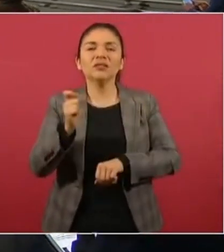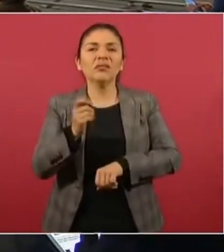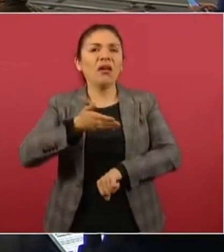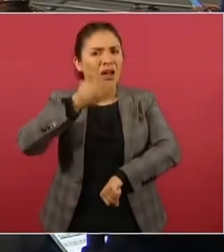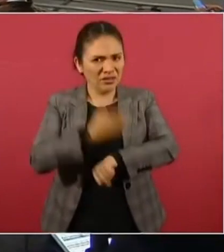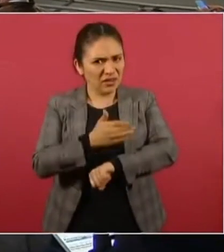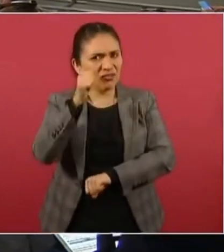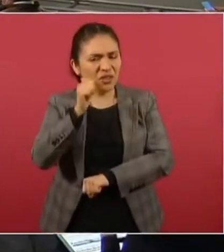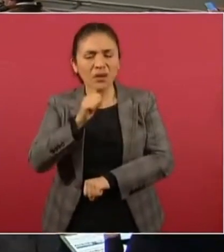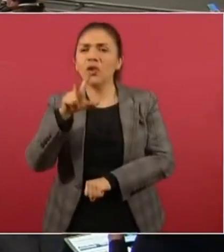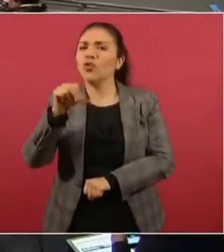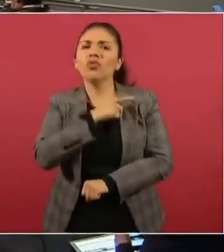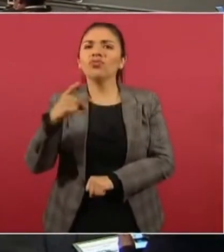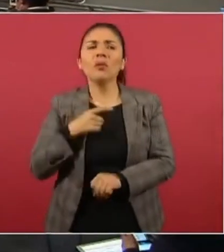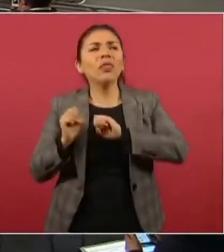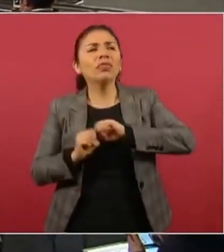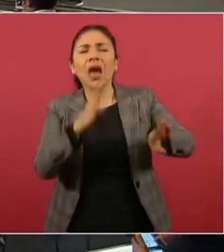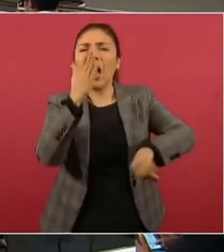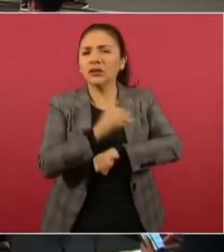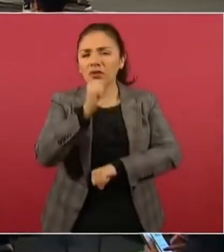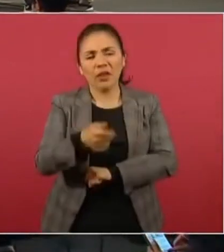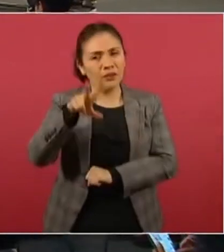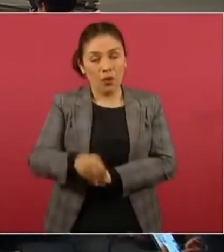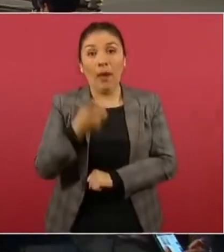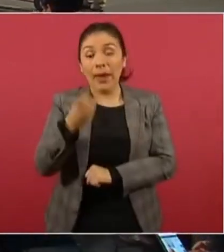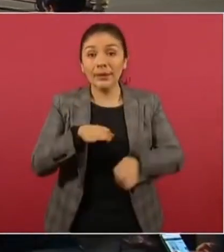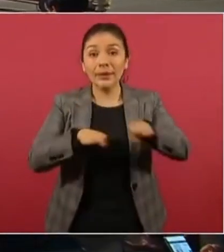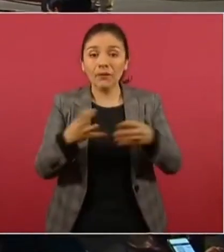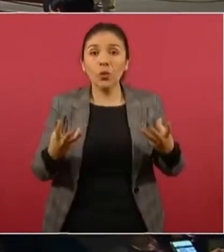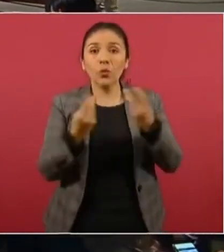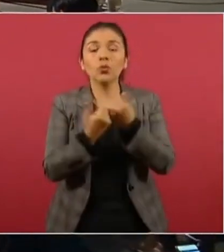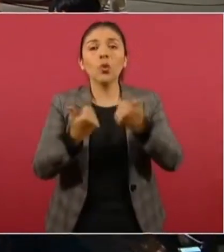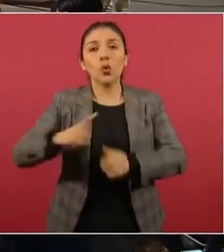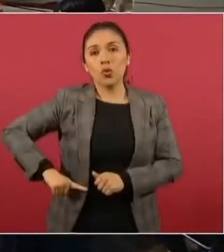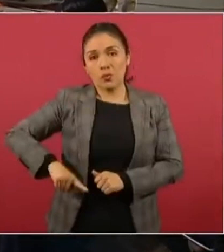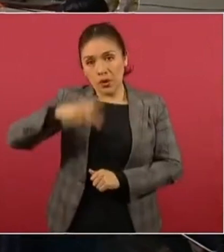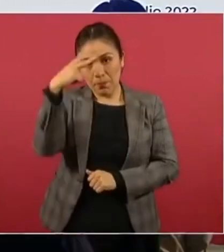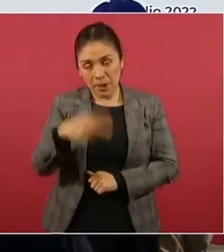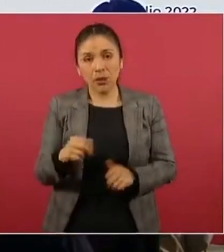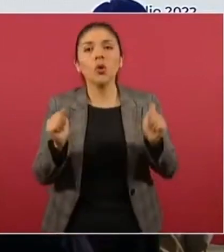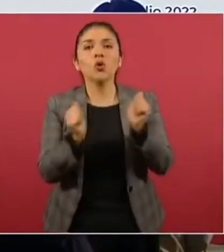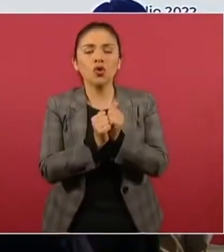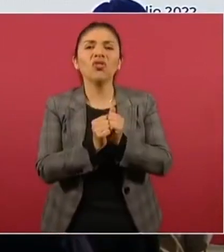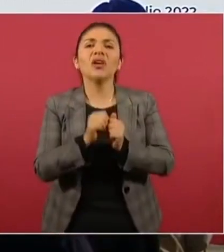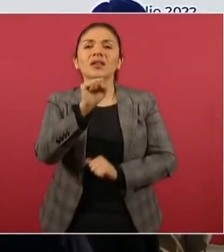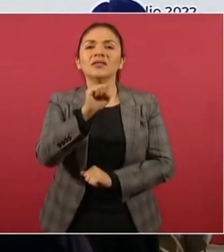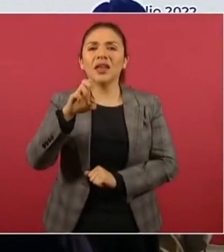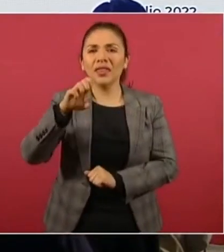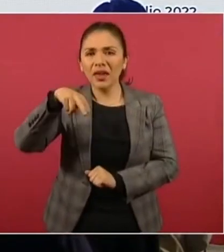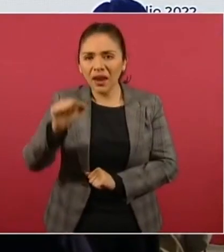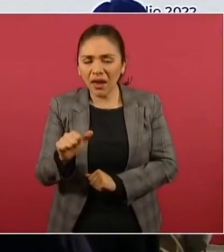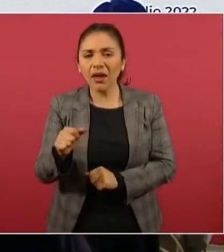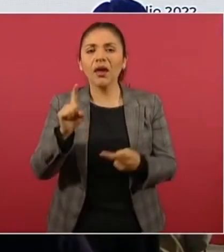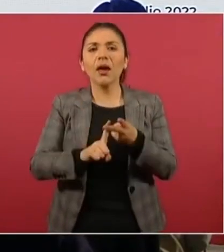Hay Crimen Sin Castigo, que es un trabajo coordinado del Gobierno de México a través de las Secretarías de la Defensa Nacional,